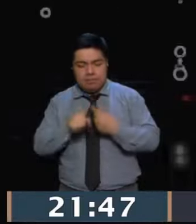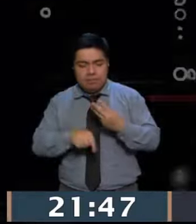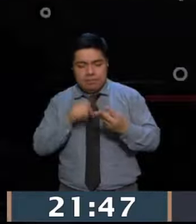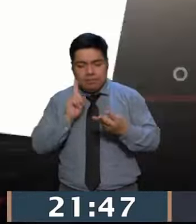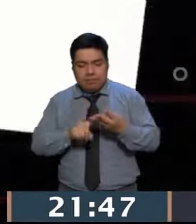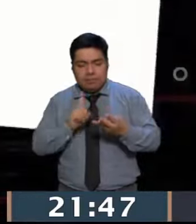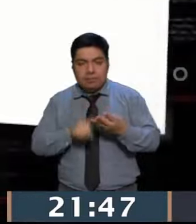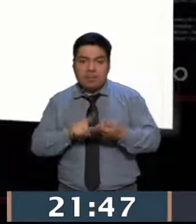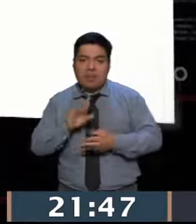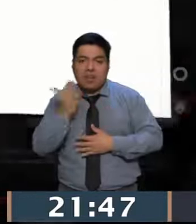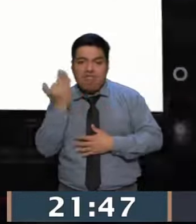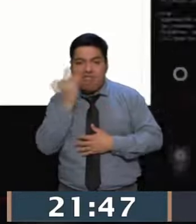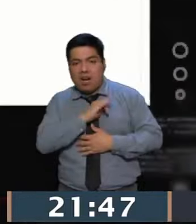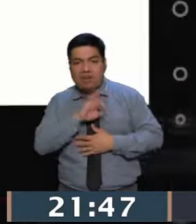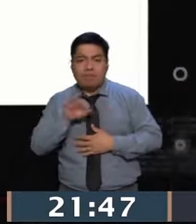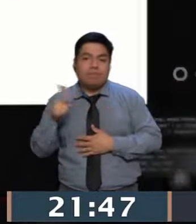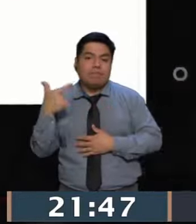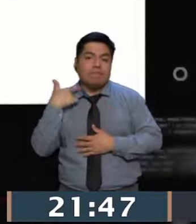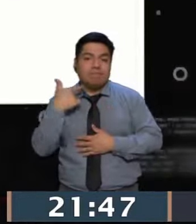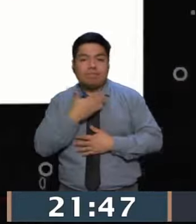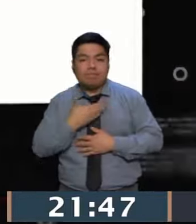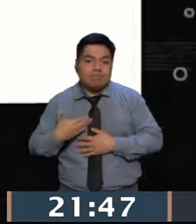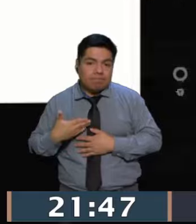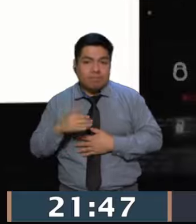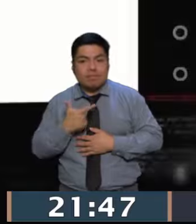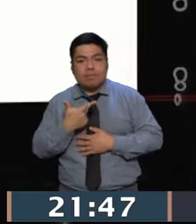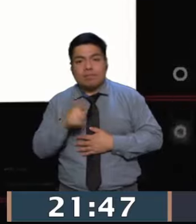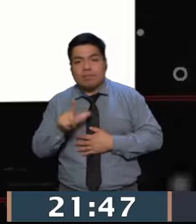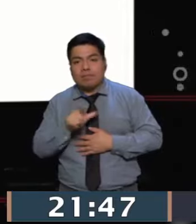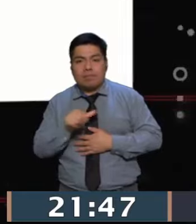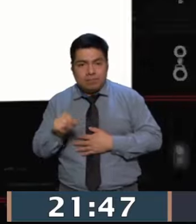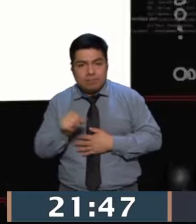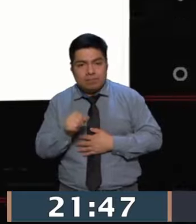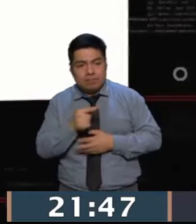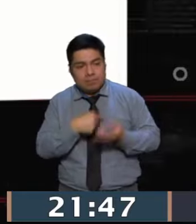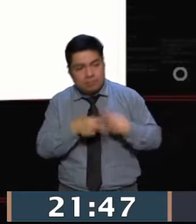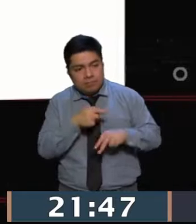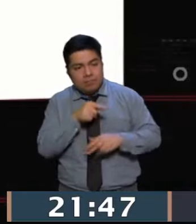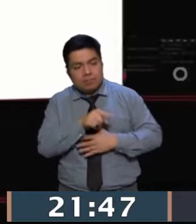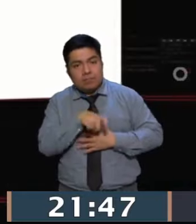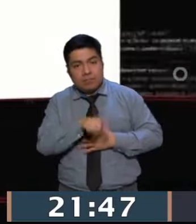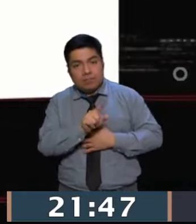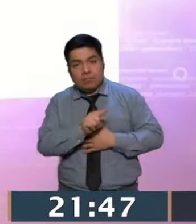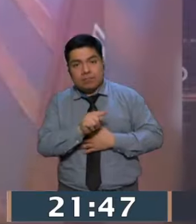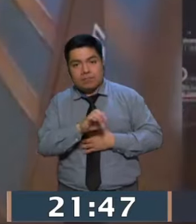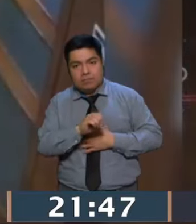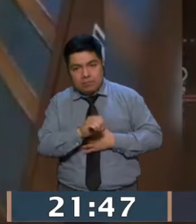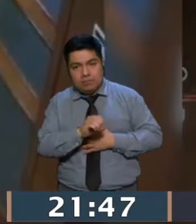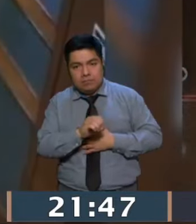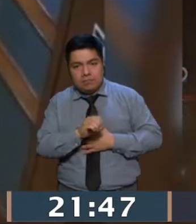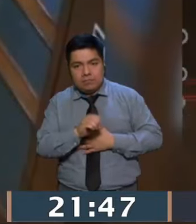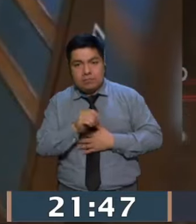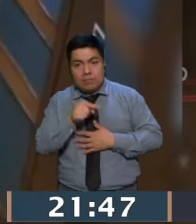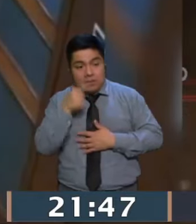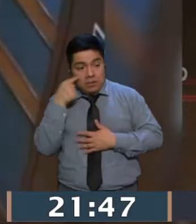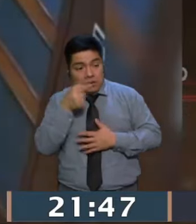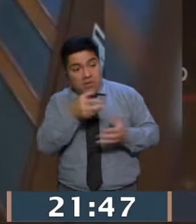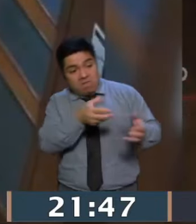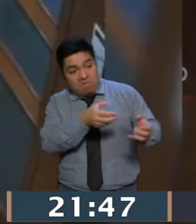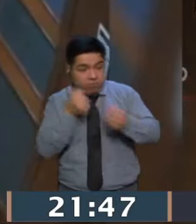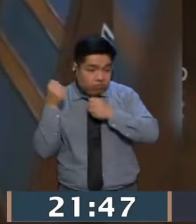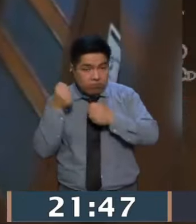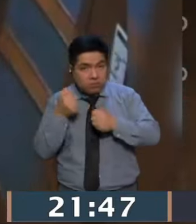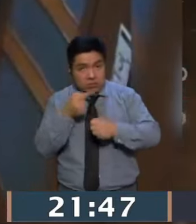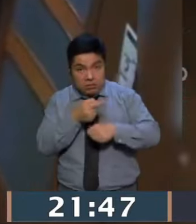3. Falso que el ex vicepresidente de Ecuador, Jorge Glass, regresó a la embajada mexicana en Quito. Horas después de que Jorge